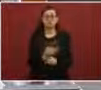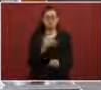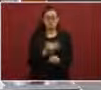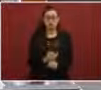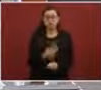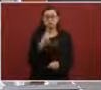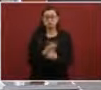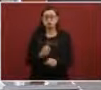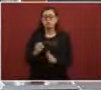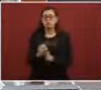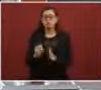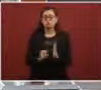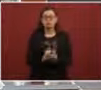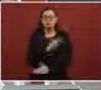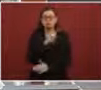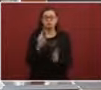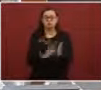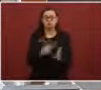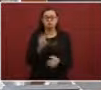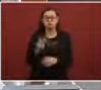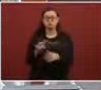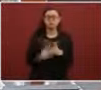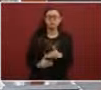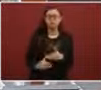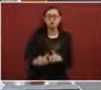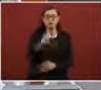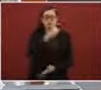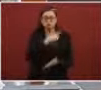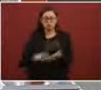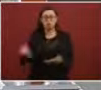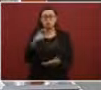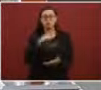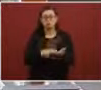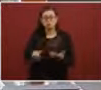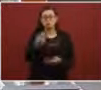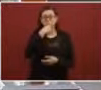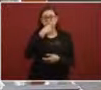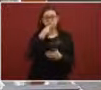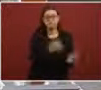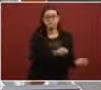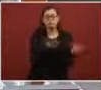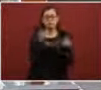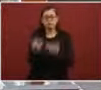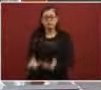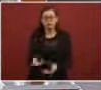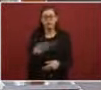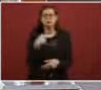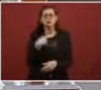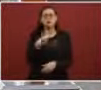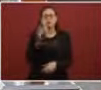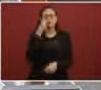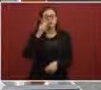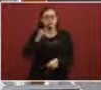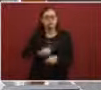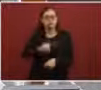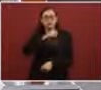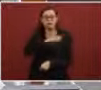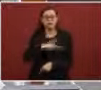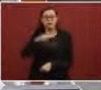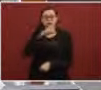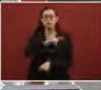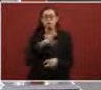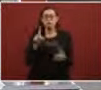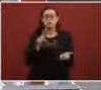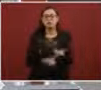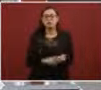segundo semestre de 2019, la Secretaría de Salud, a través del Seguro Popular, la instancia Comisión Nacional